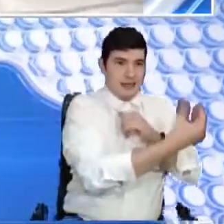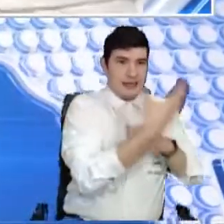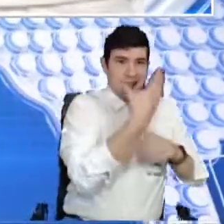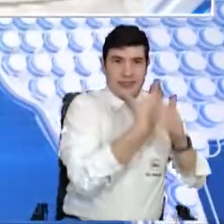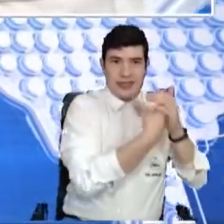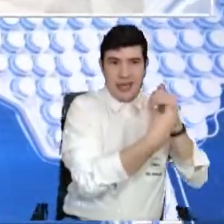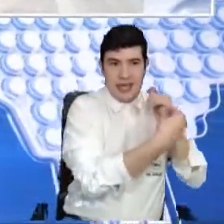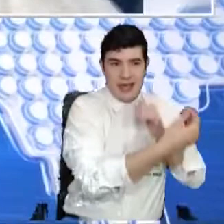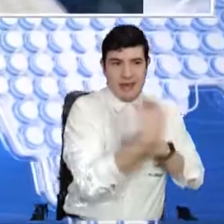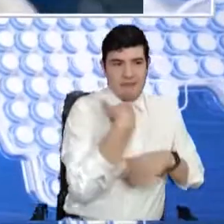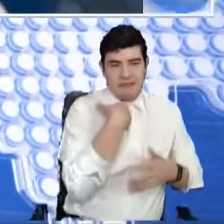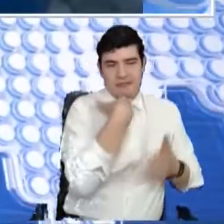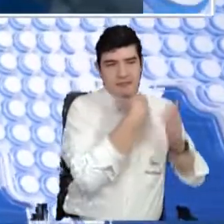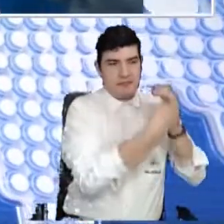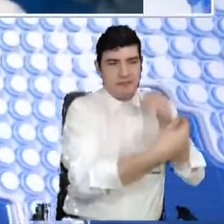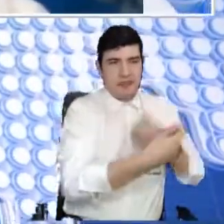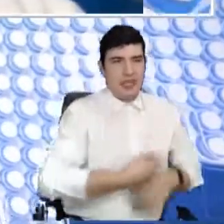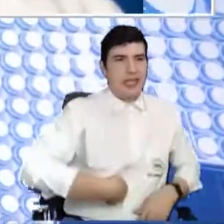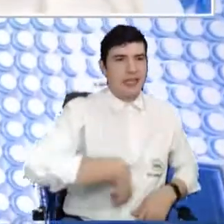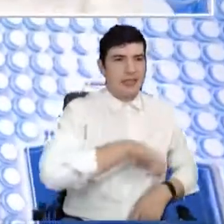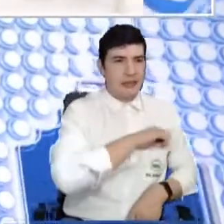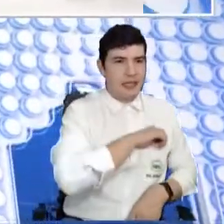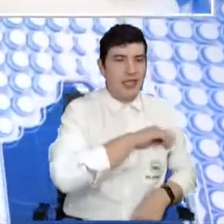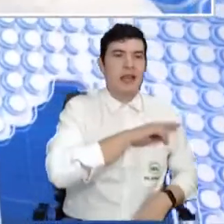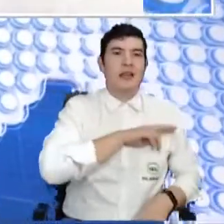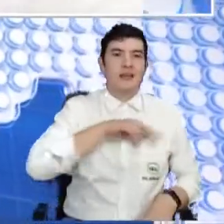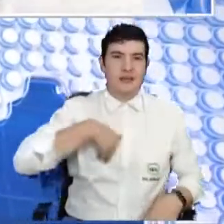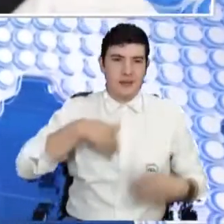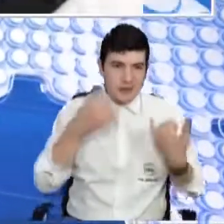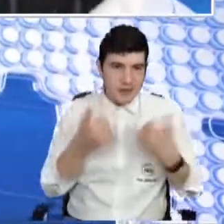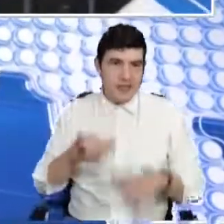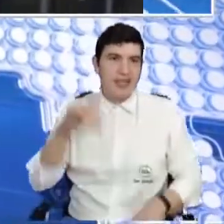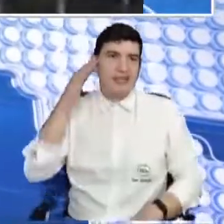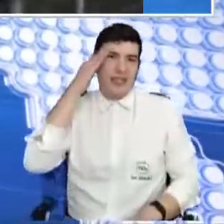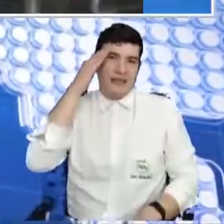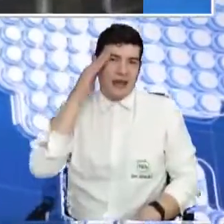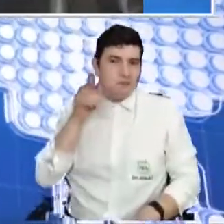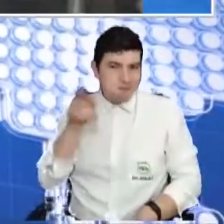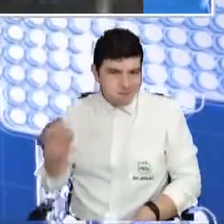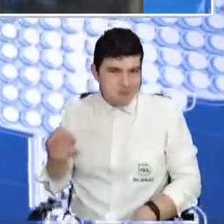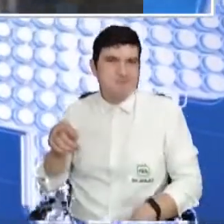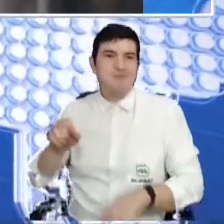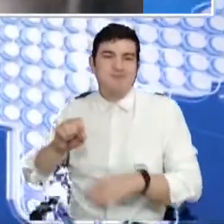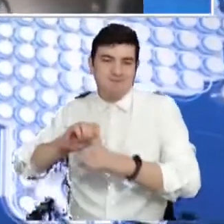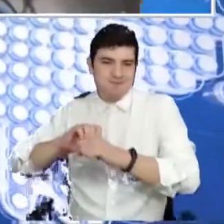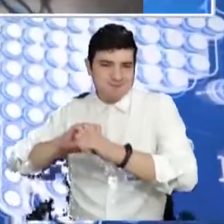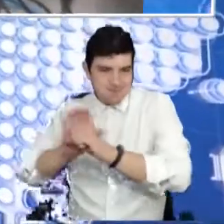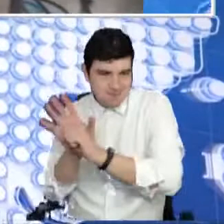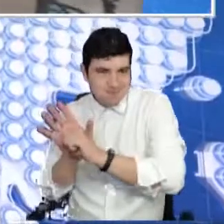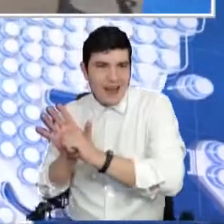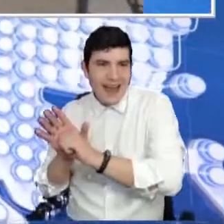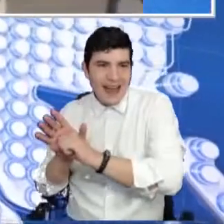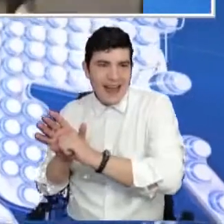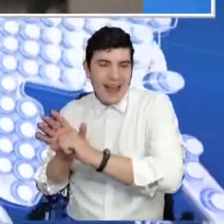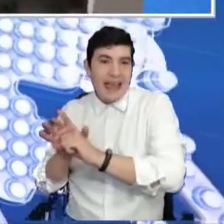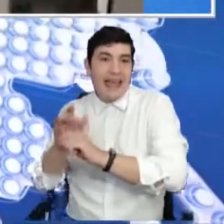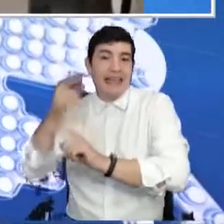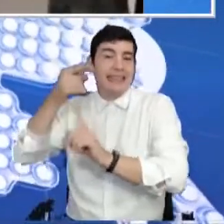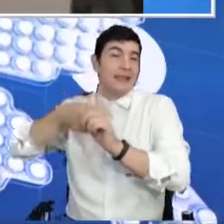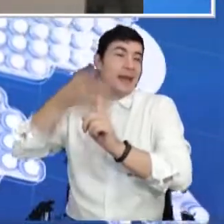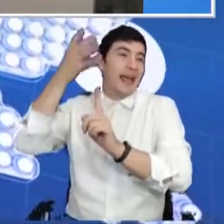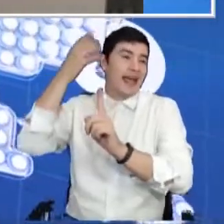España, pues ya sabíamos que era esta enfermedad. Entonces, ¿qué ocurrió? Que como nosotros ya teníamos